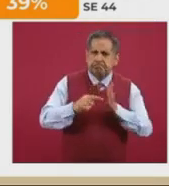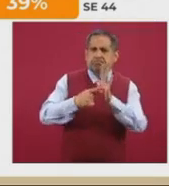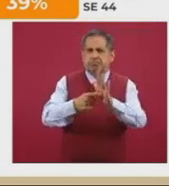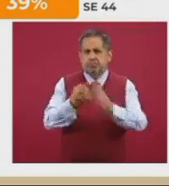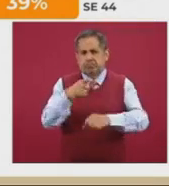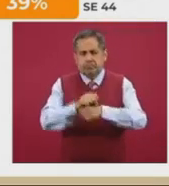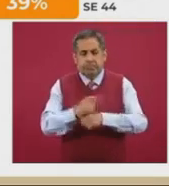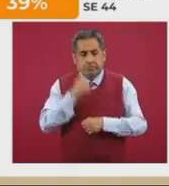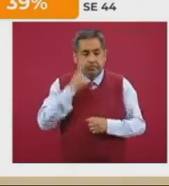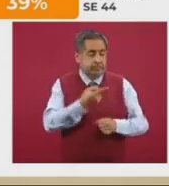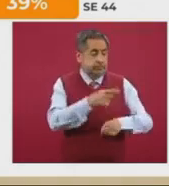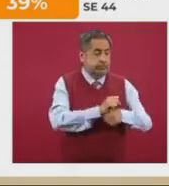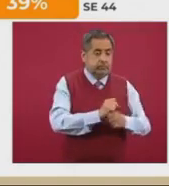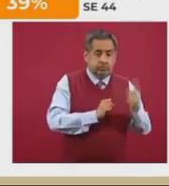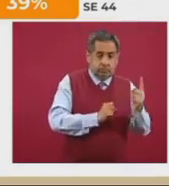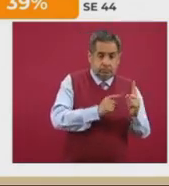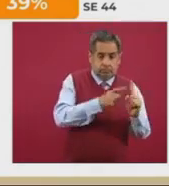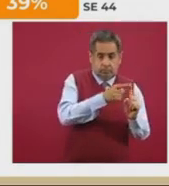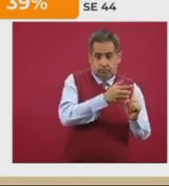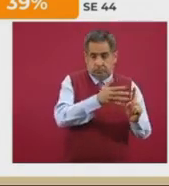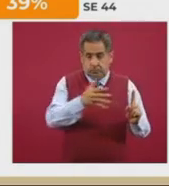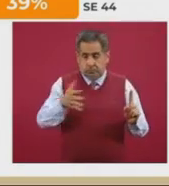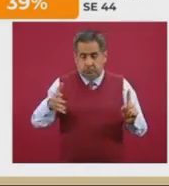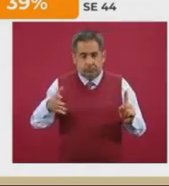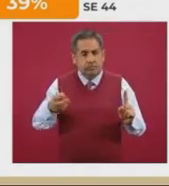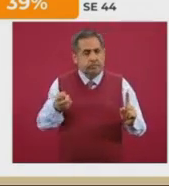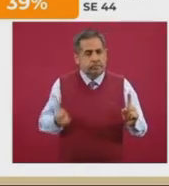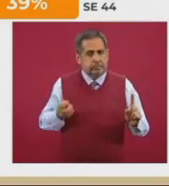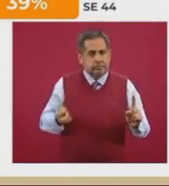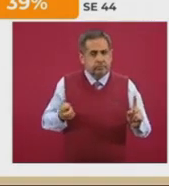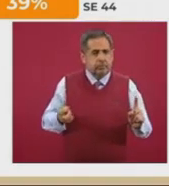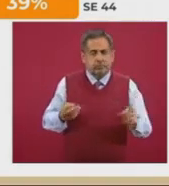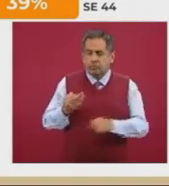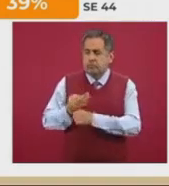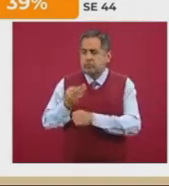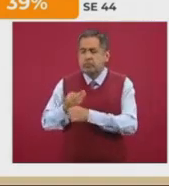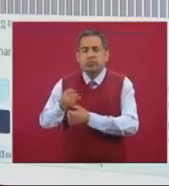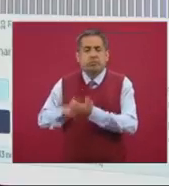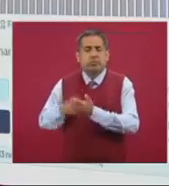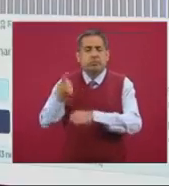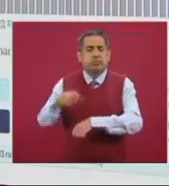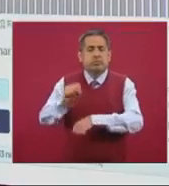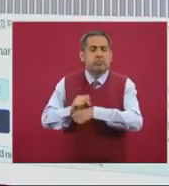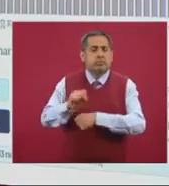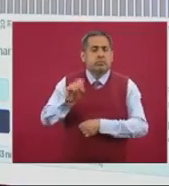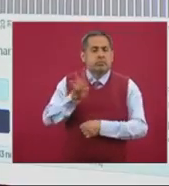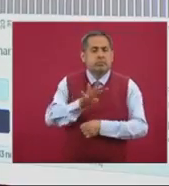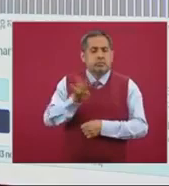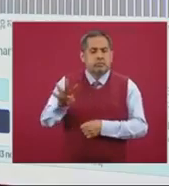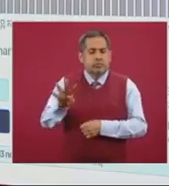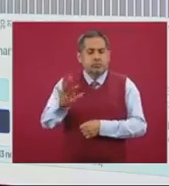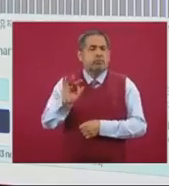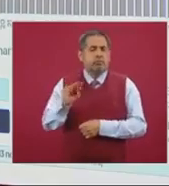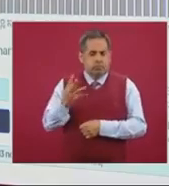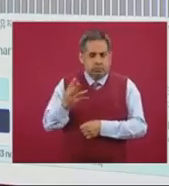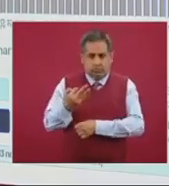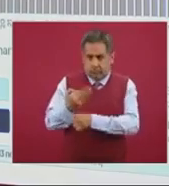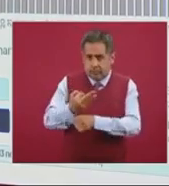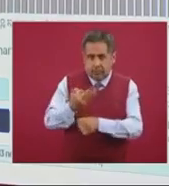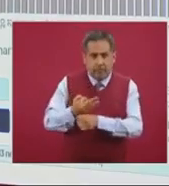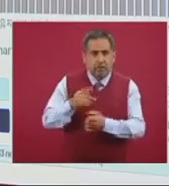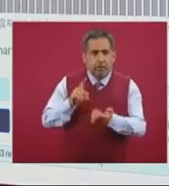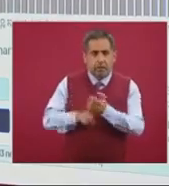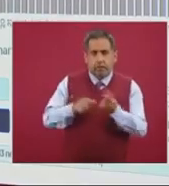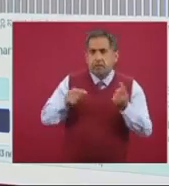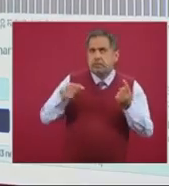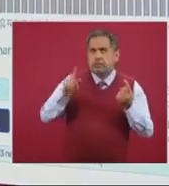Empieza en la semana 1 del año, termina esta en concreto en la semana 44. En este momento estamos